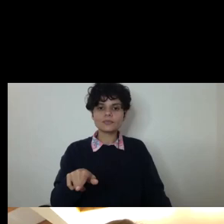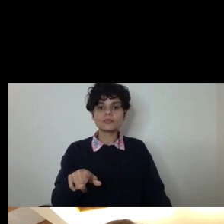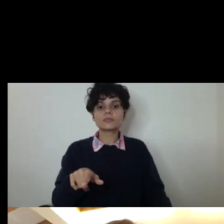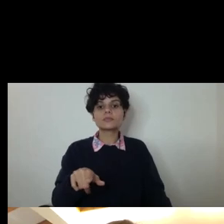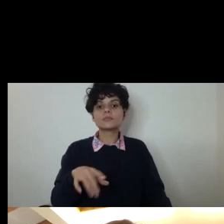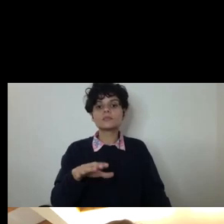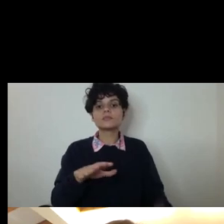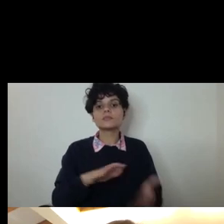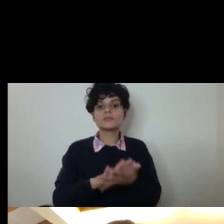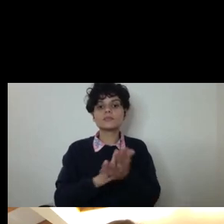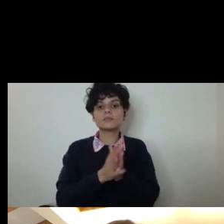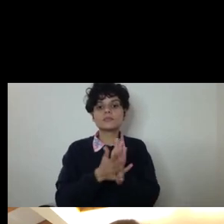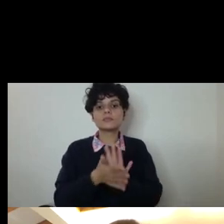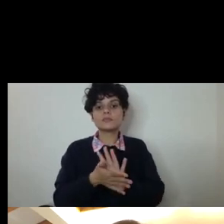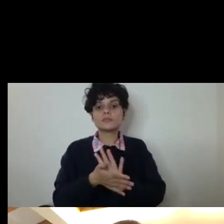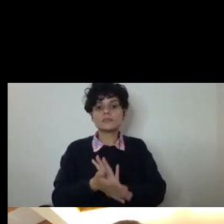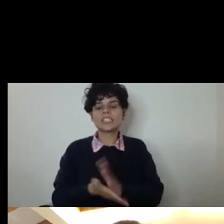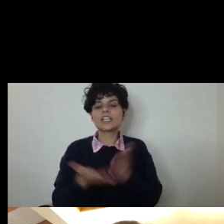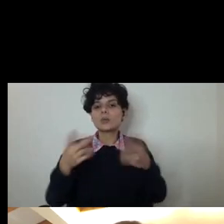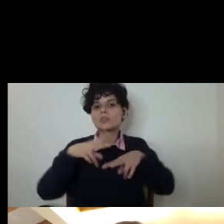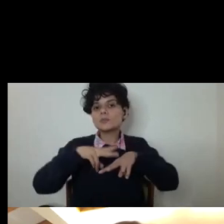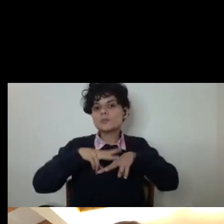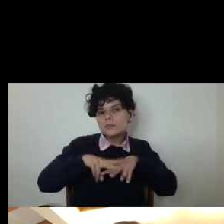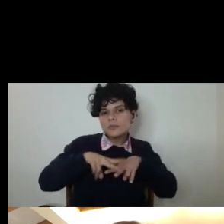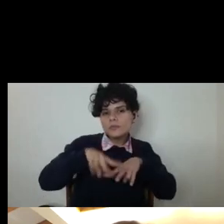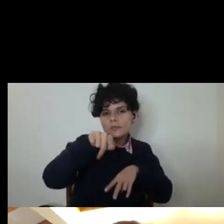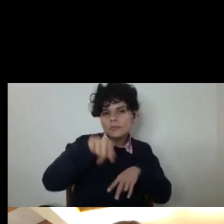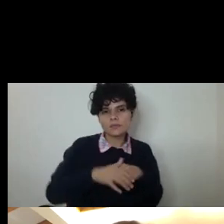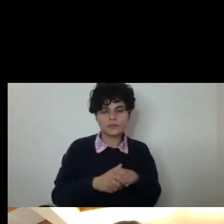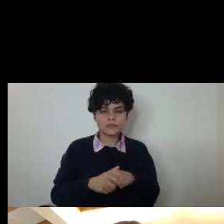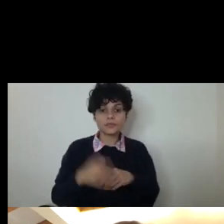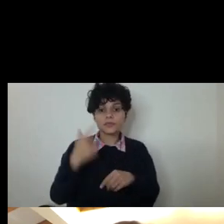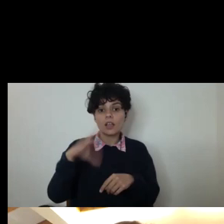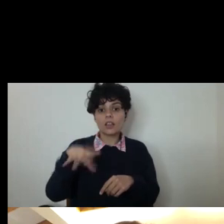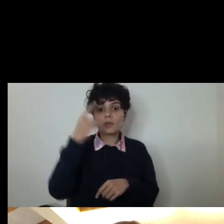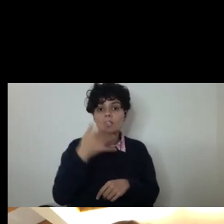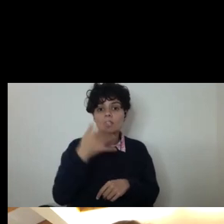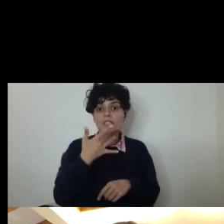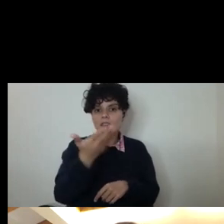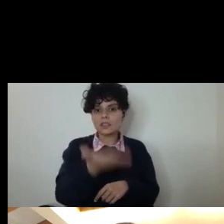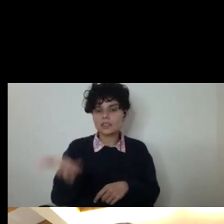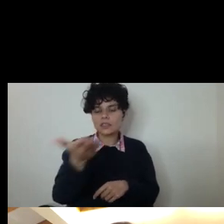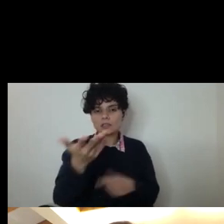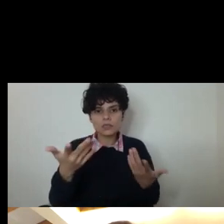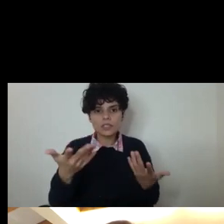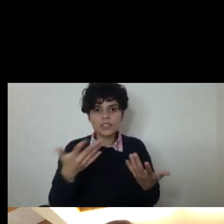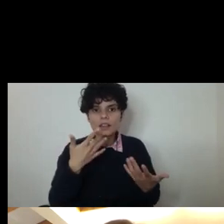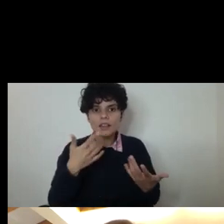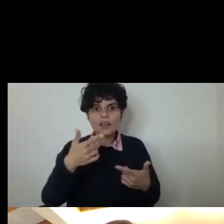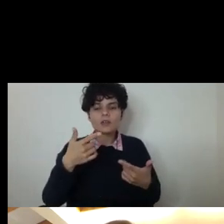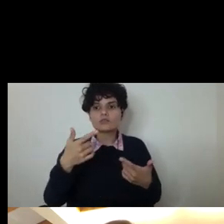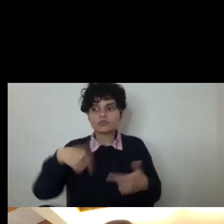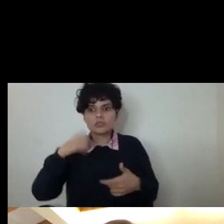de cómo se genera la señal. Y vimos que si inhibíamos los receptores de ranolina, pese a que estamos estimulando